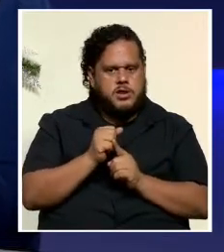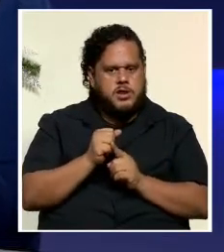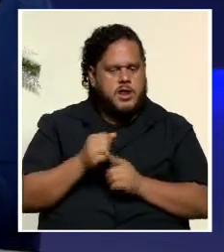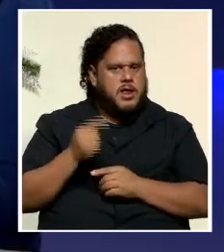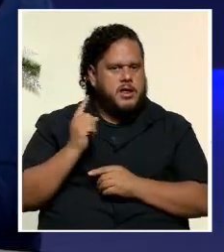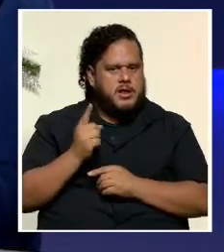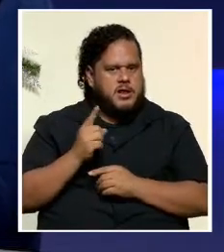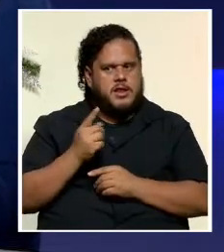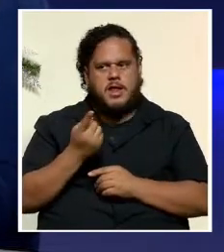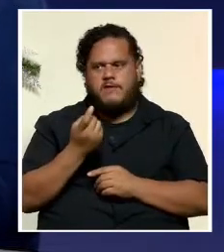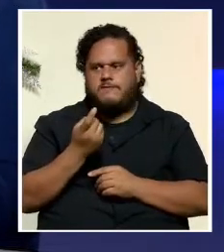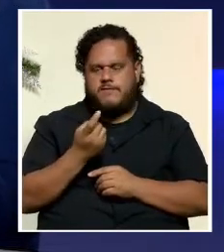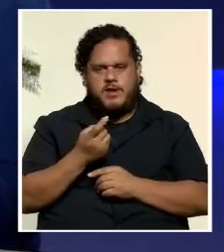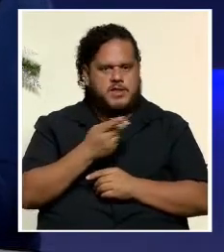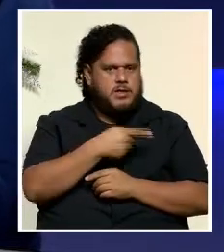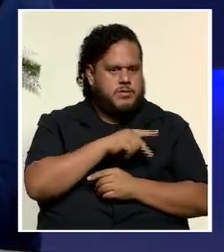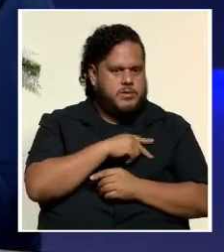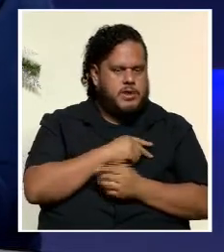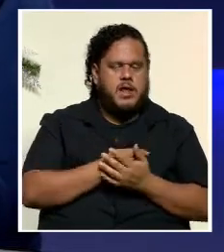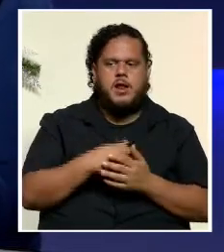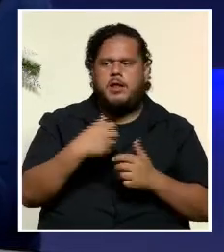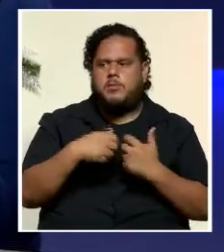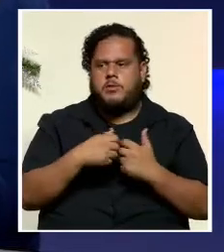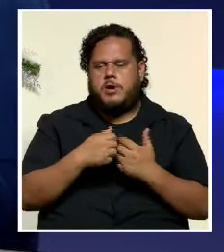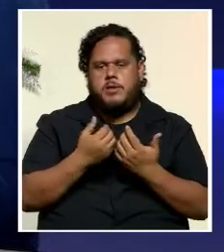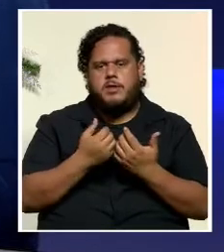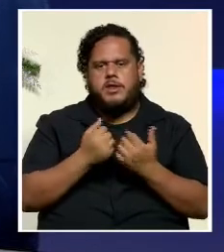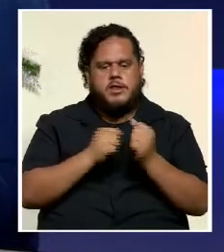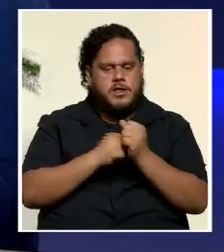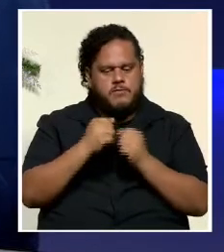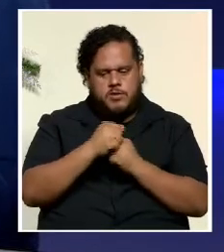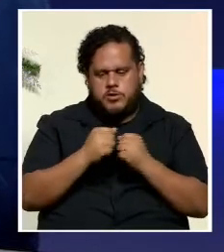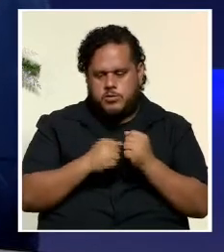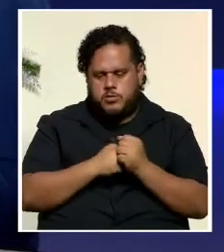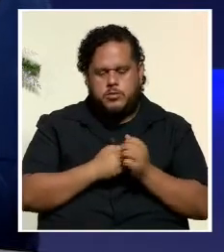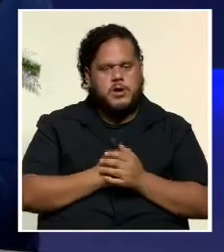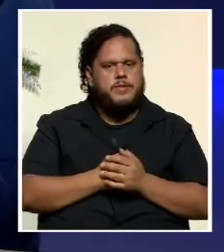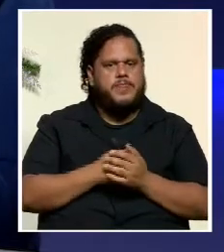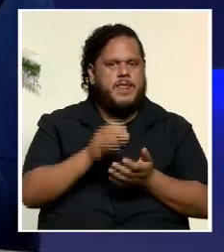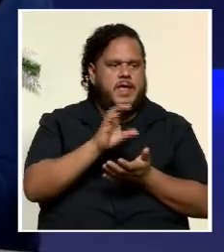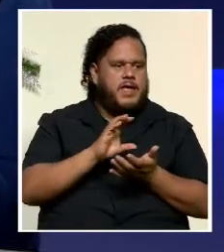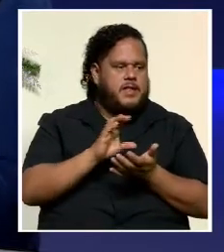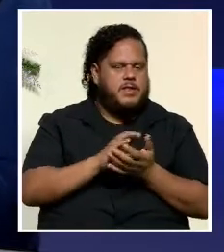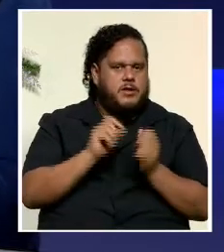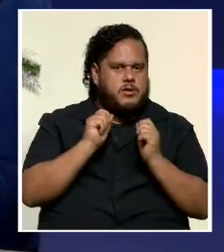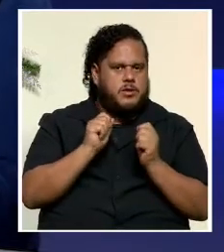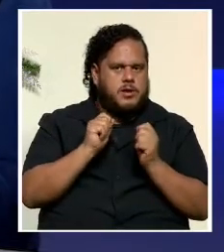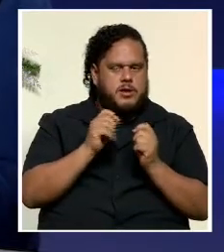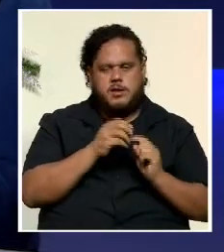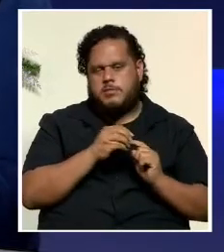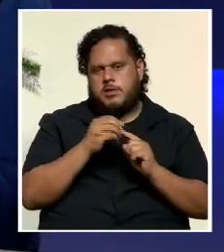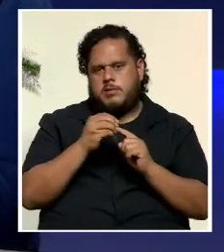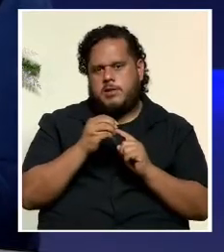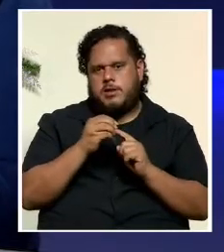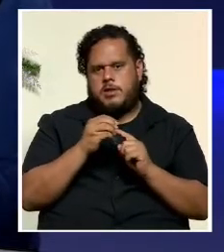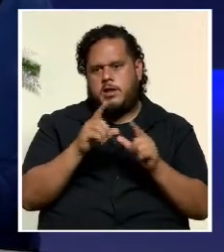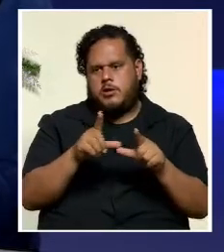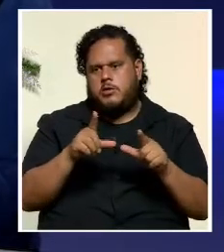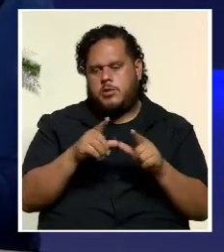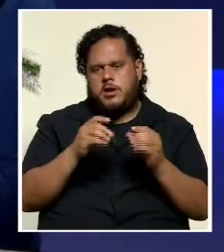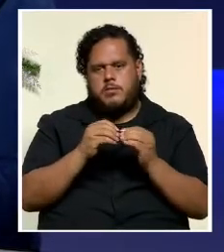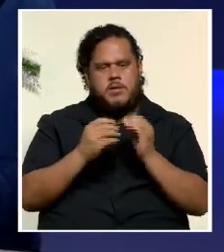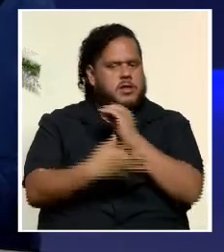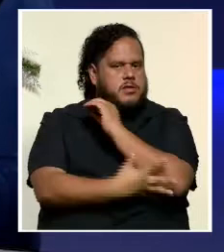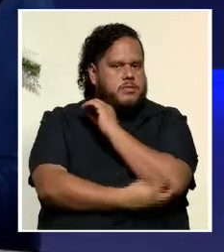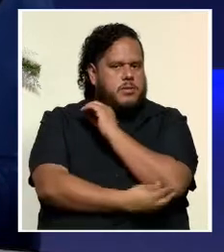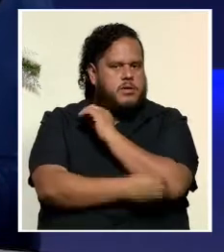de personal, problemas de infraestructura, en centros educativos, especialmente en las zonas más pobres de Costa